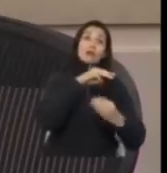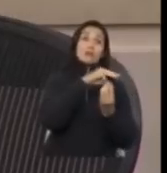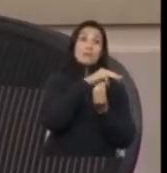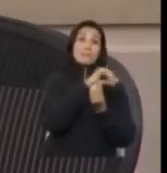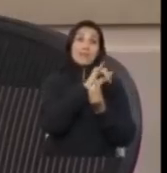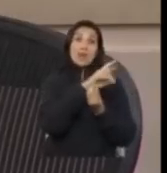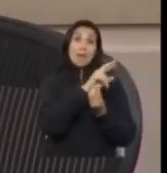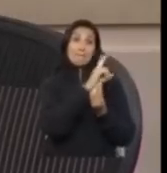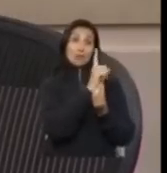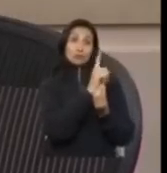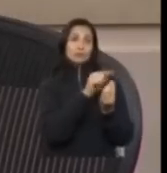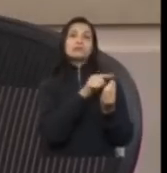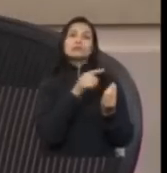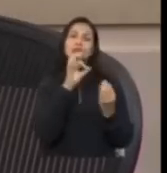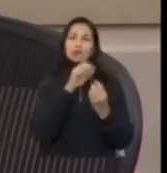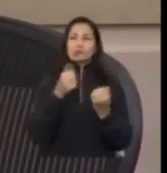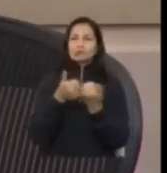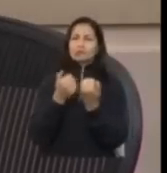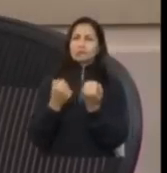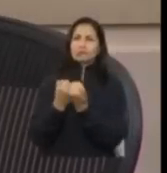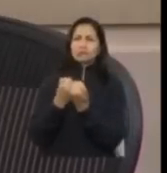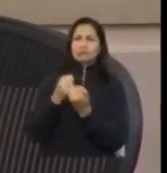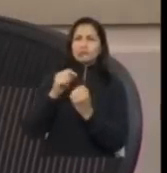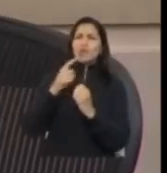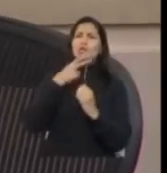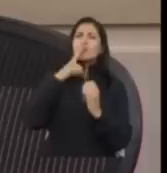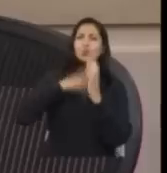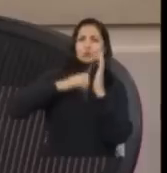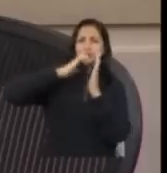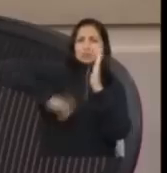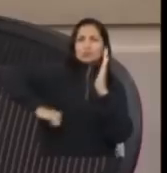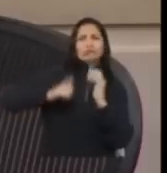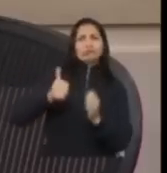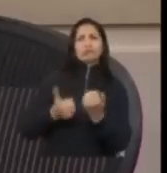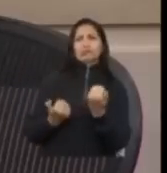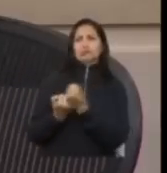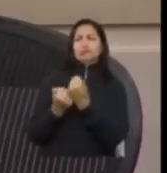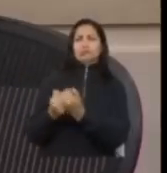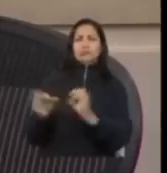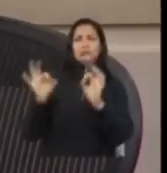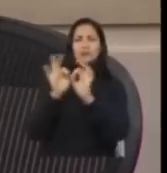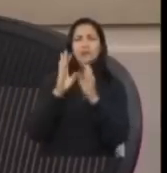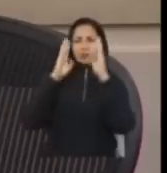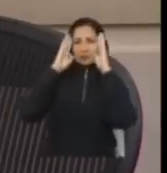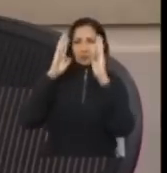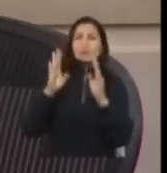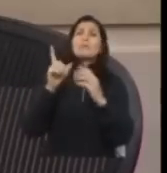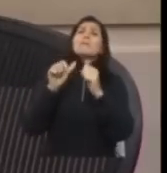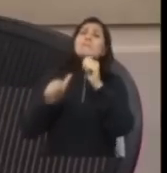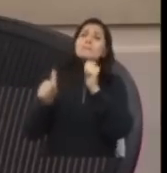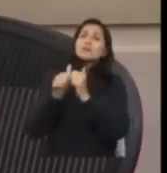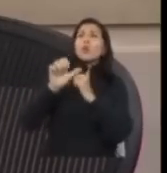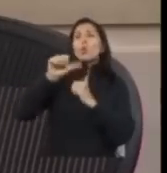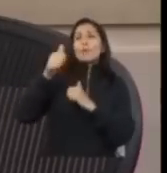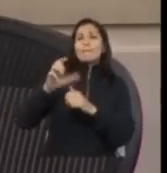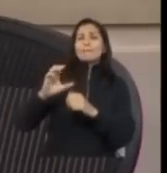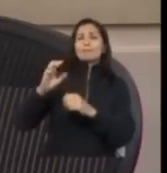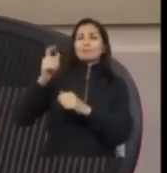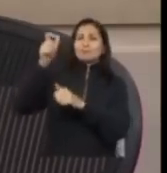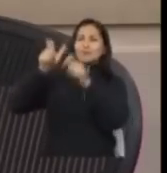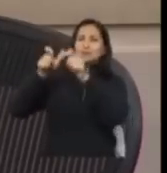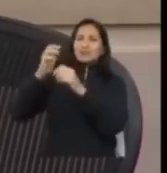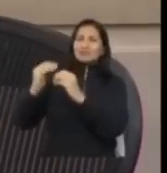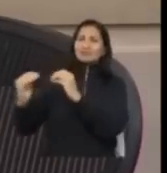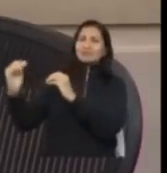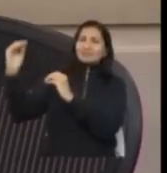con lo que usted mencionaba, el impuesto solidario. Allí apoyamos la iniciativa. Y de igual manera para los altos cargos del Estado,